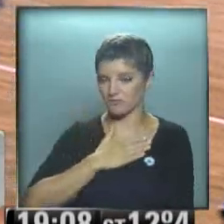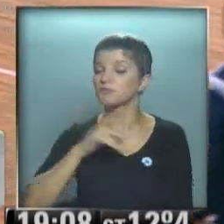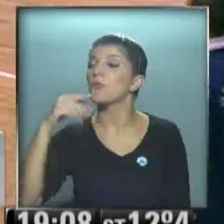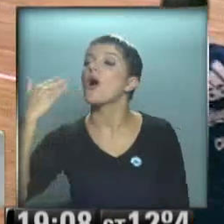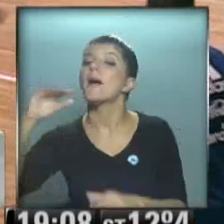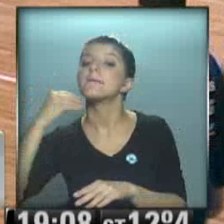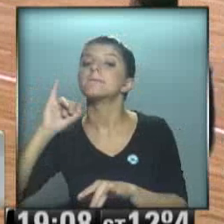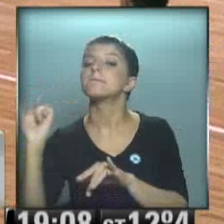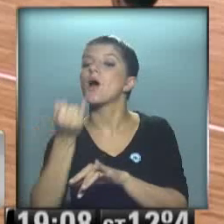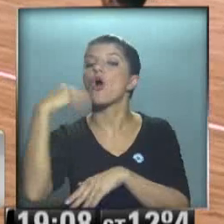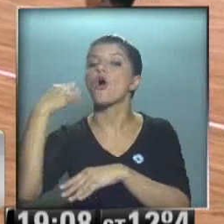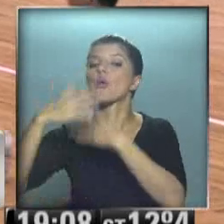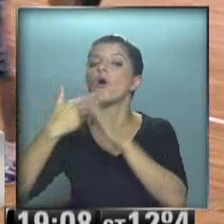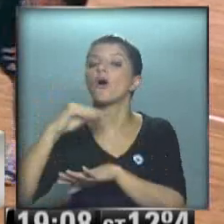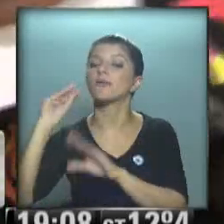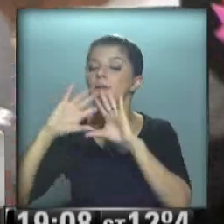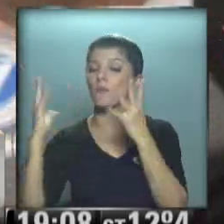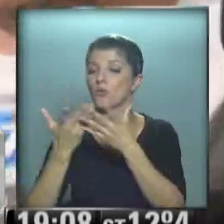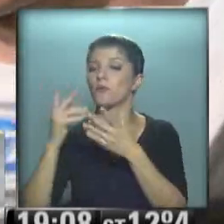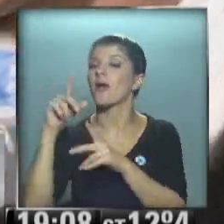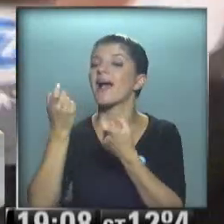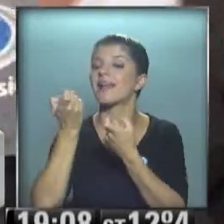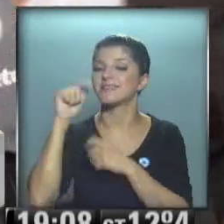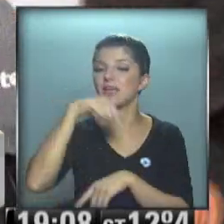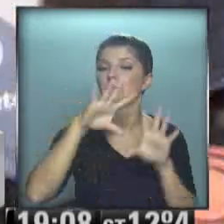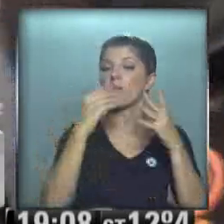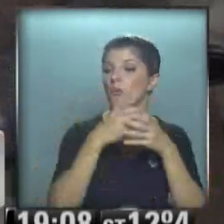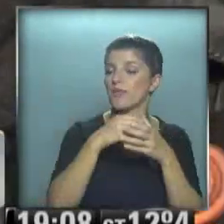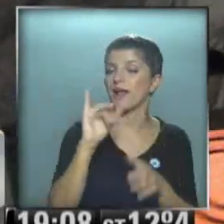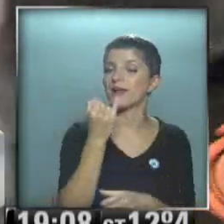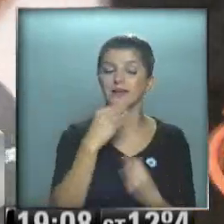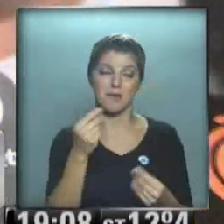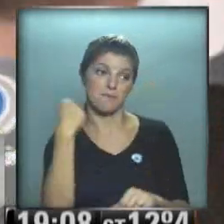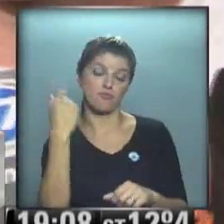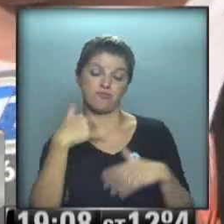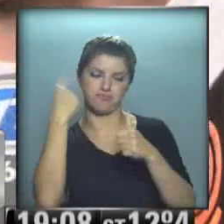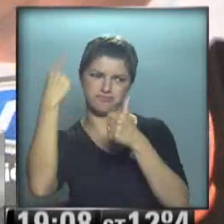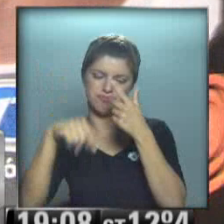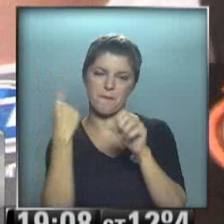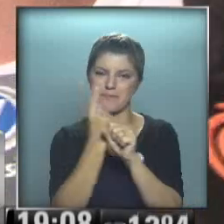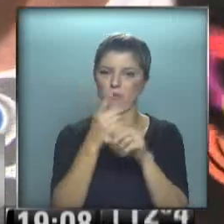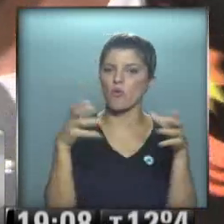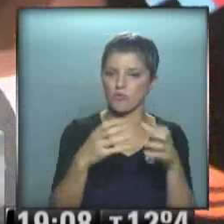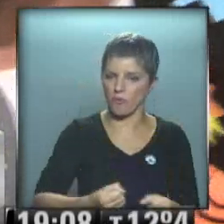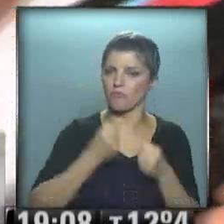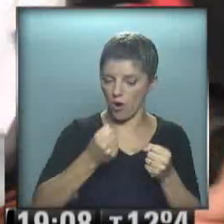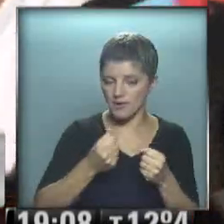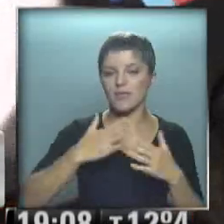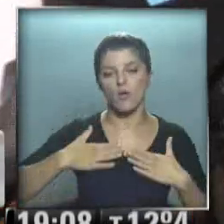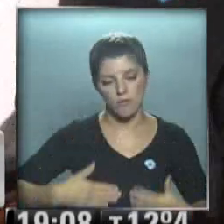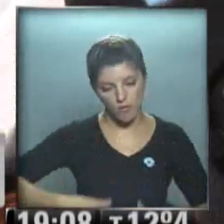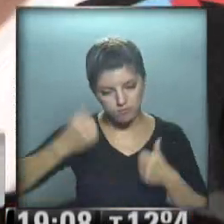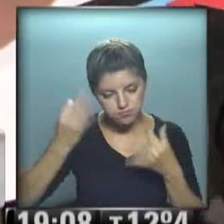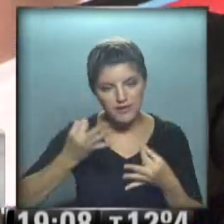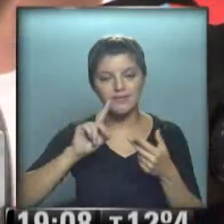del mundo, ¿qué se necesita para ganar el Mundial? La verdad que muchas cosas. Primero, estar bien, tener un grupo fuerte, que creo que lo tenemos. Un